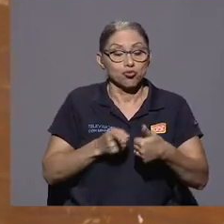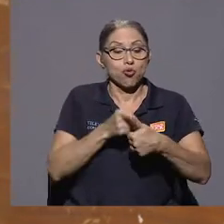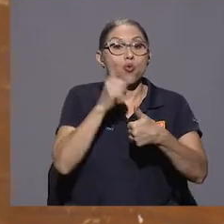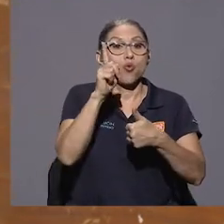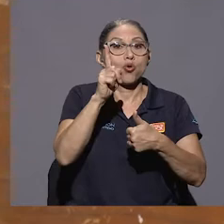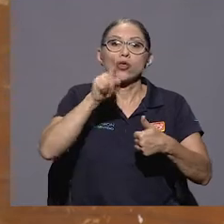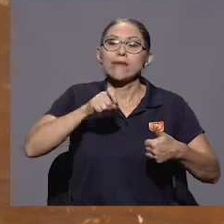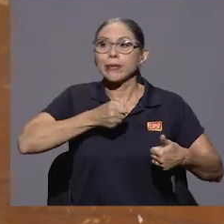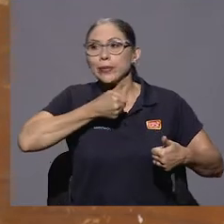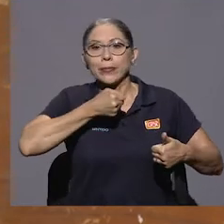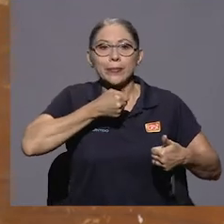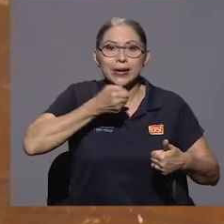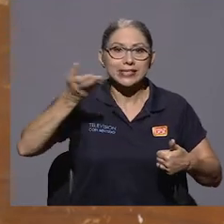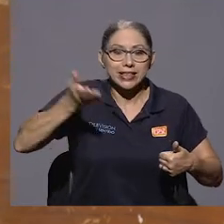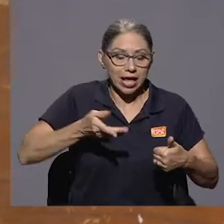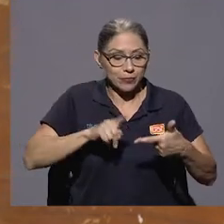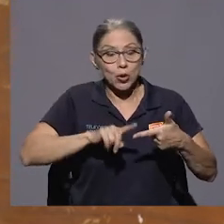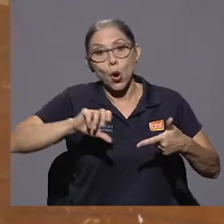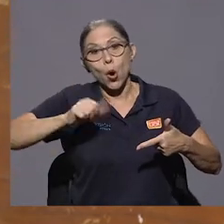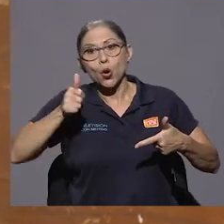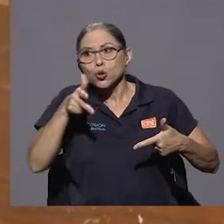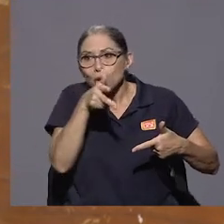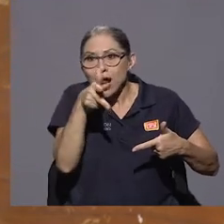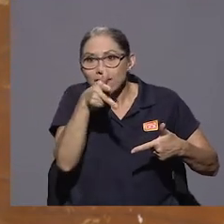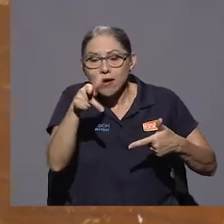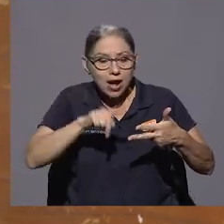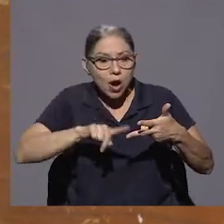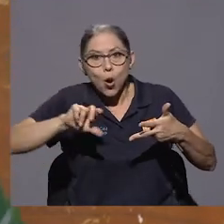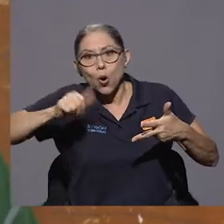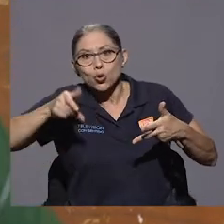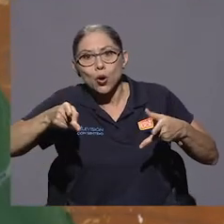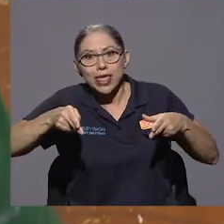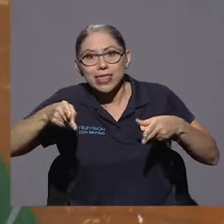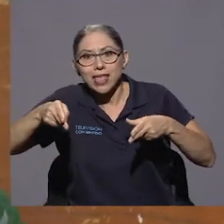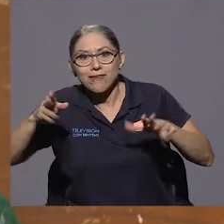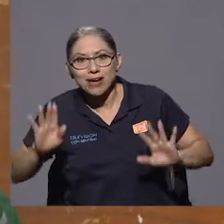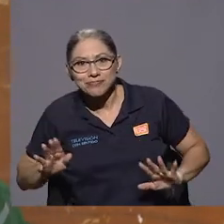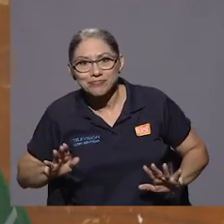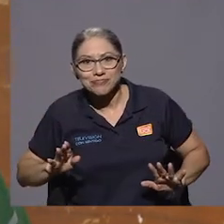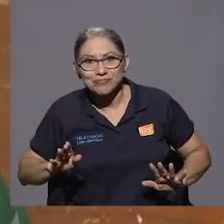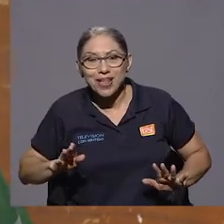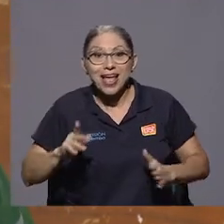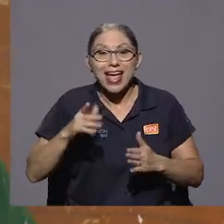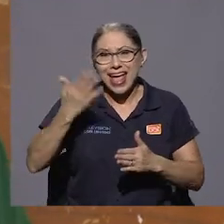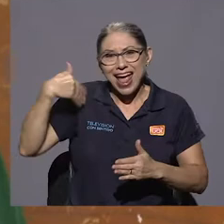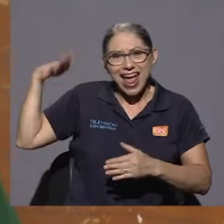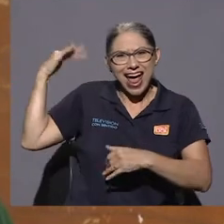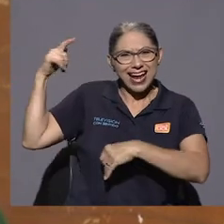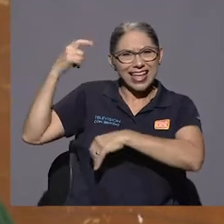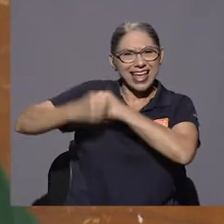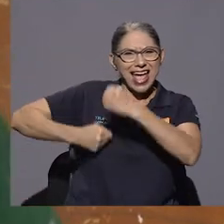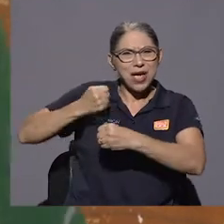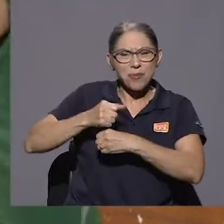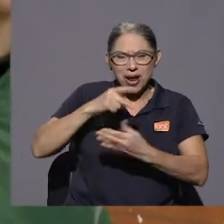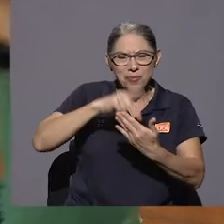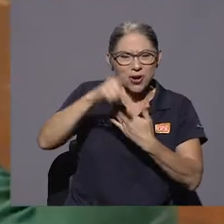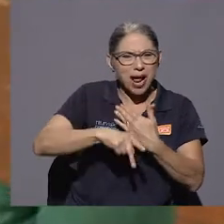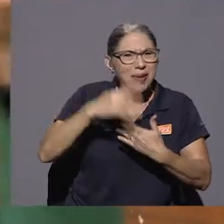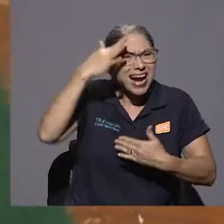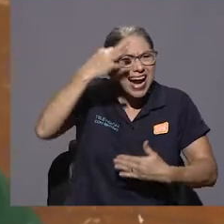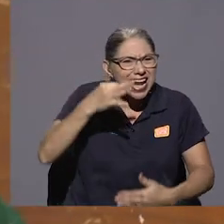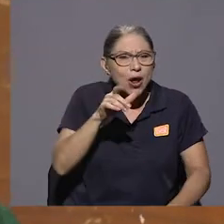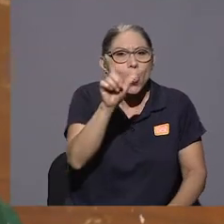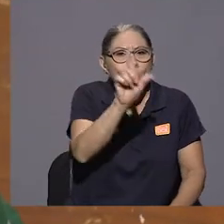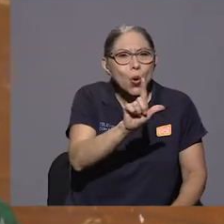le tocaba presentar, otro grababa y otro editaba. Para el programa, en aquella época creo que era lunes,